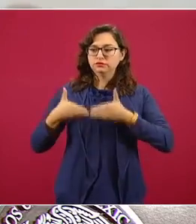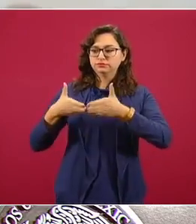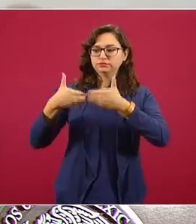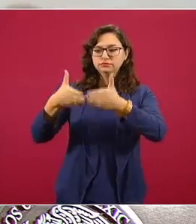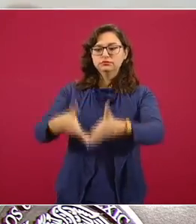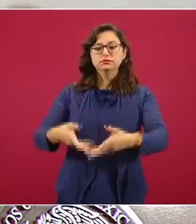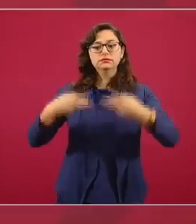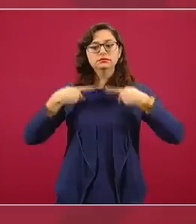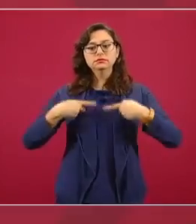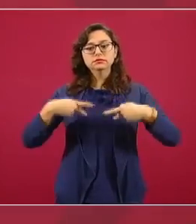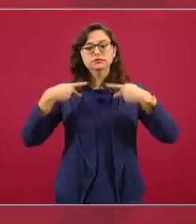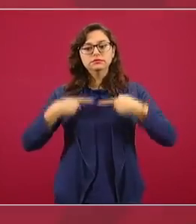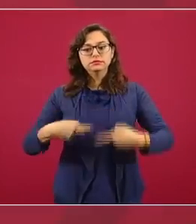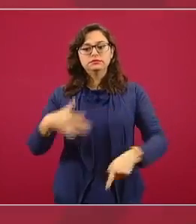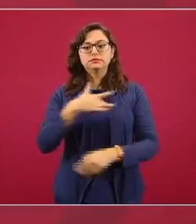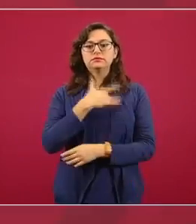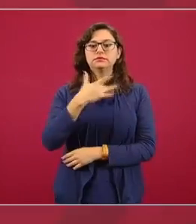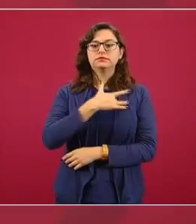gente pueda